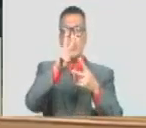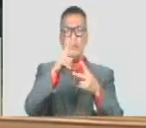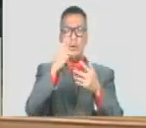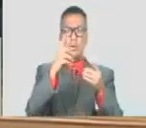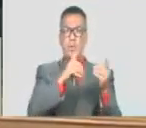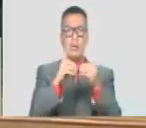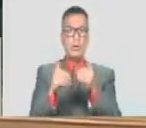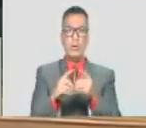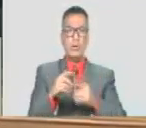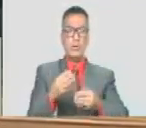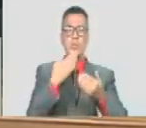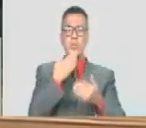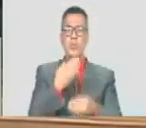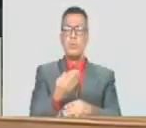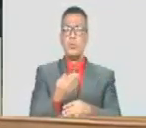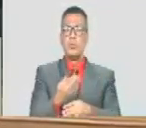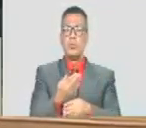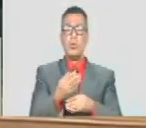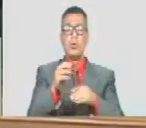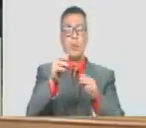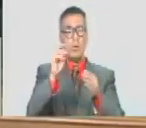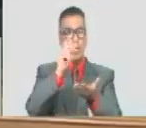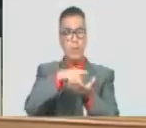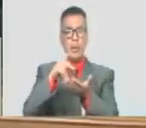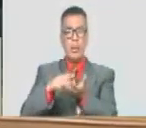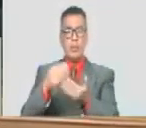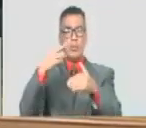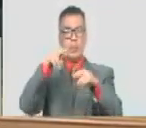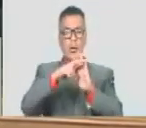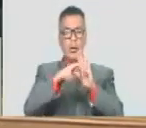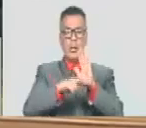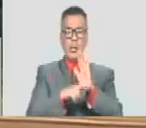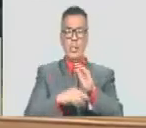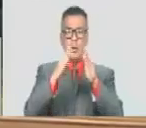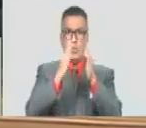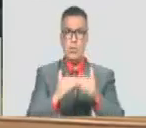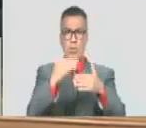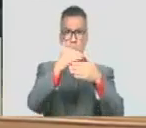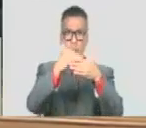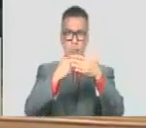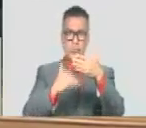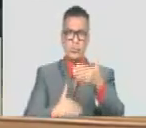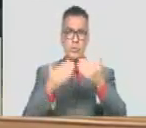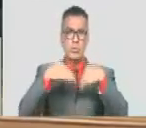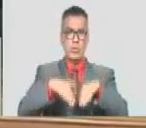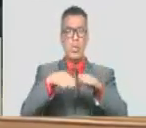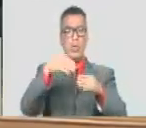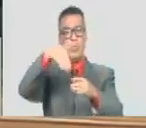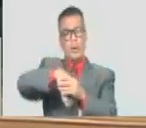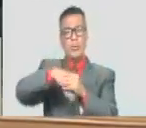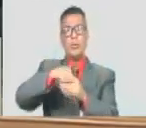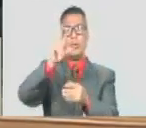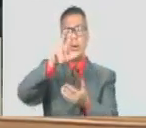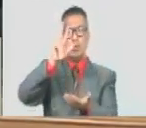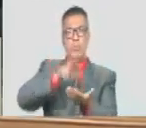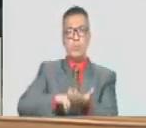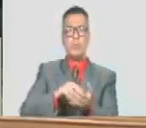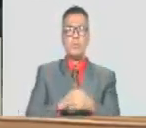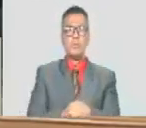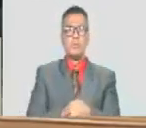discusión. Se solicitó la urgencia reglamentaria para ser incluida en el orden del día, sometida a votación, resultó